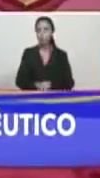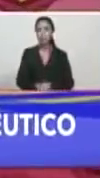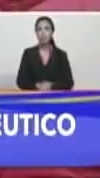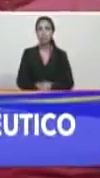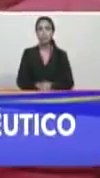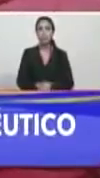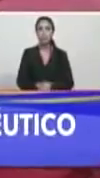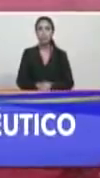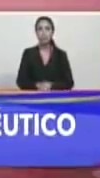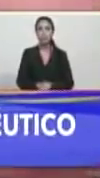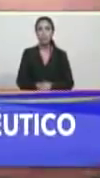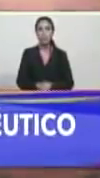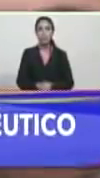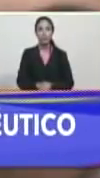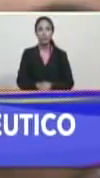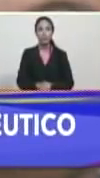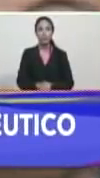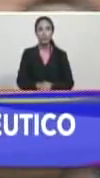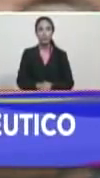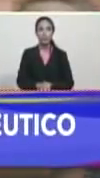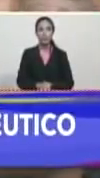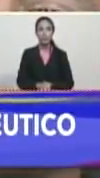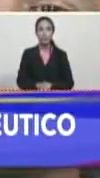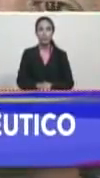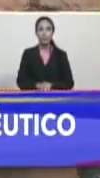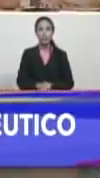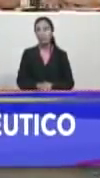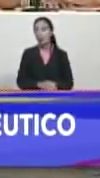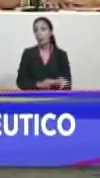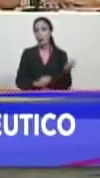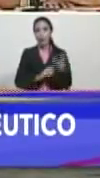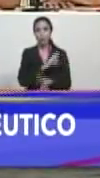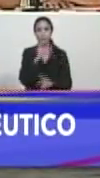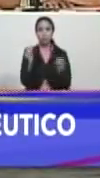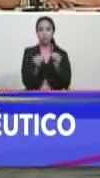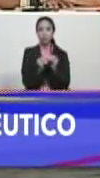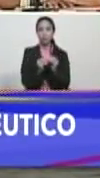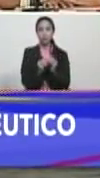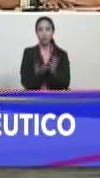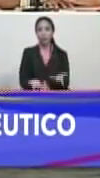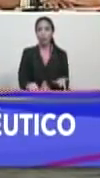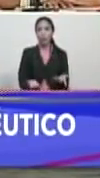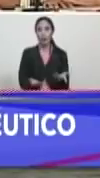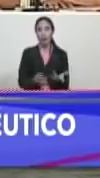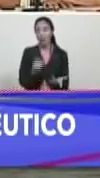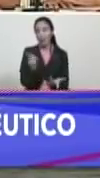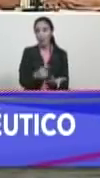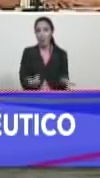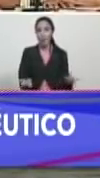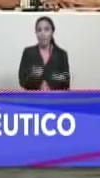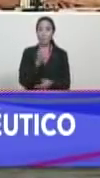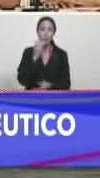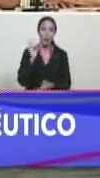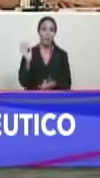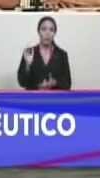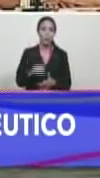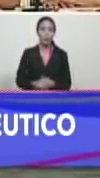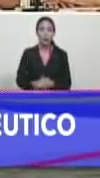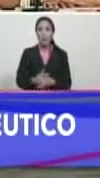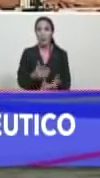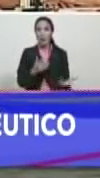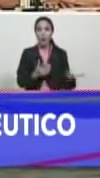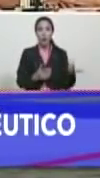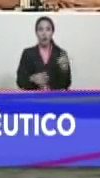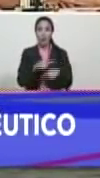Y cubrir de manera complementaria con las importaciones que estamos haciendo